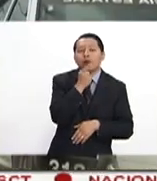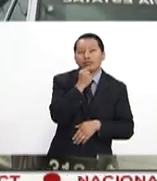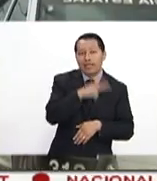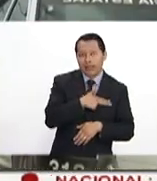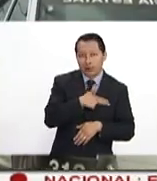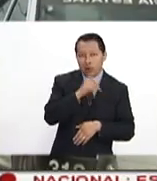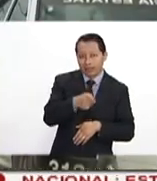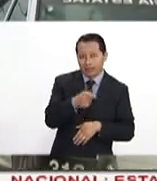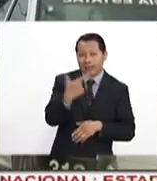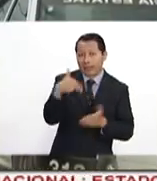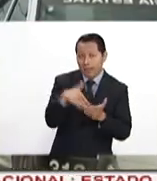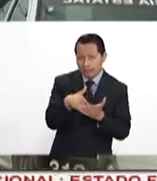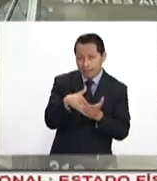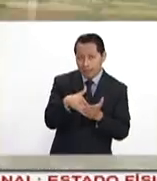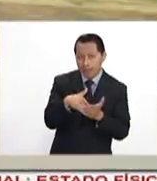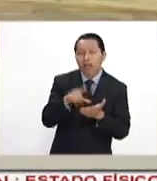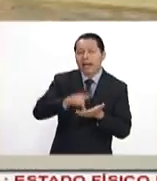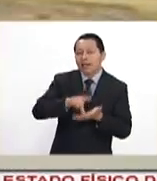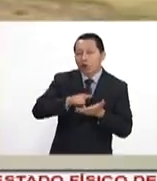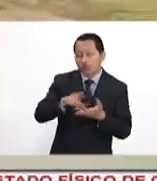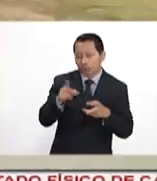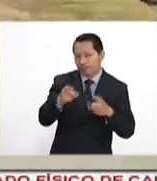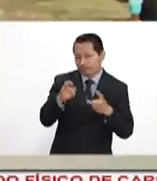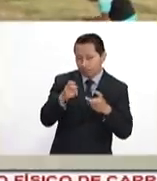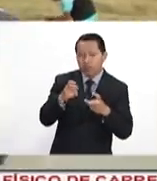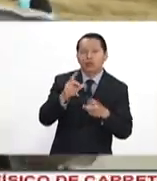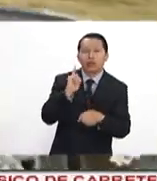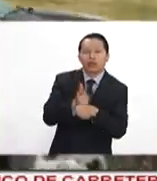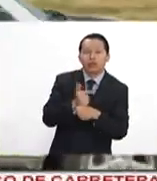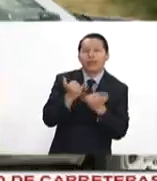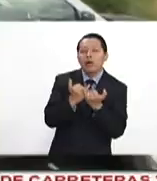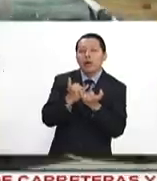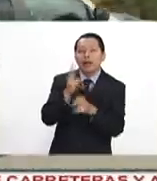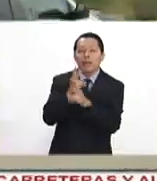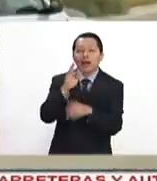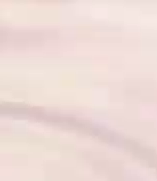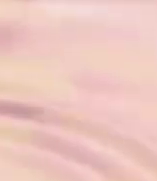decomisaron 7,000 litros de combustible robado y una camioneta Ford Pickup.